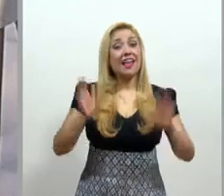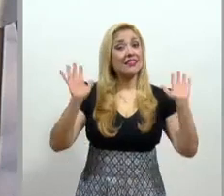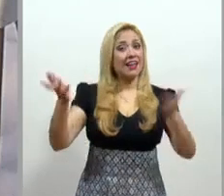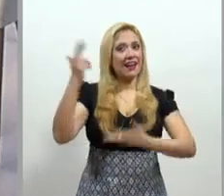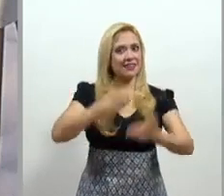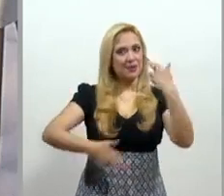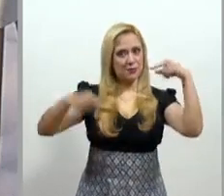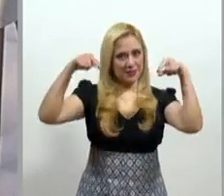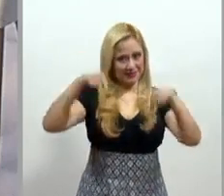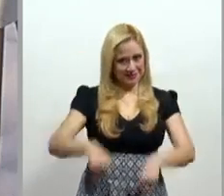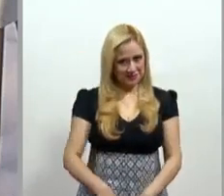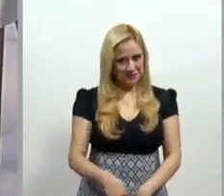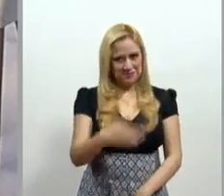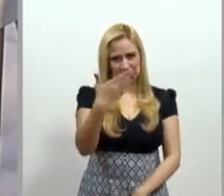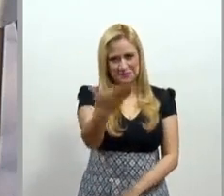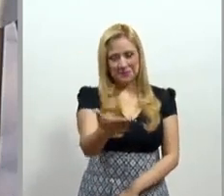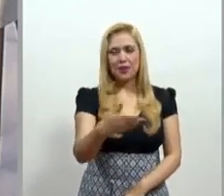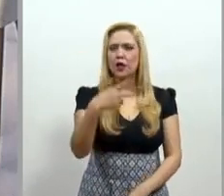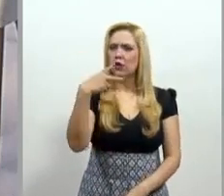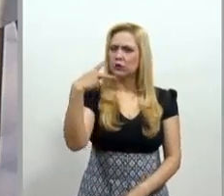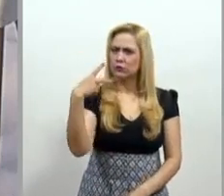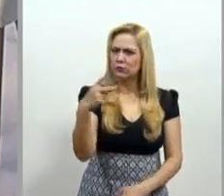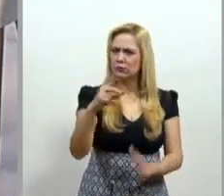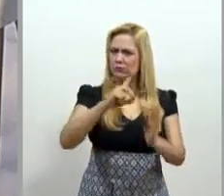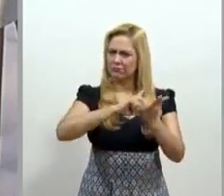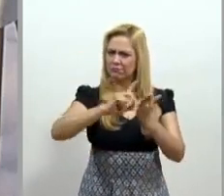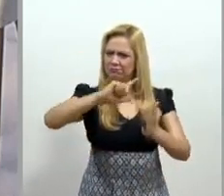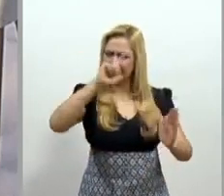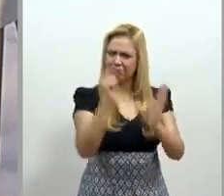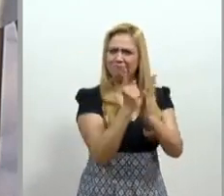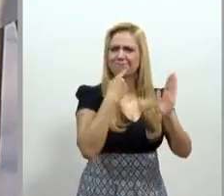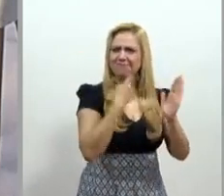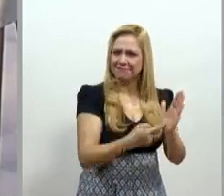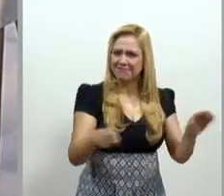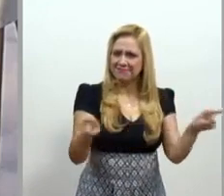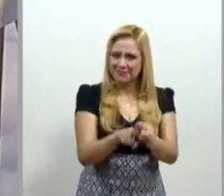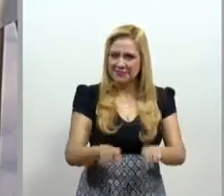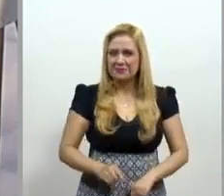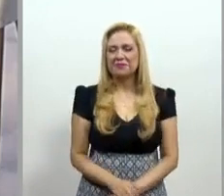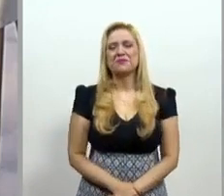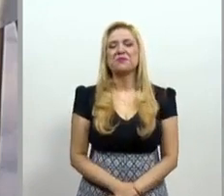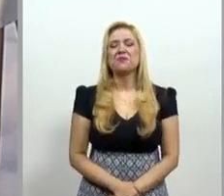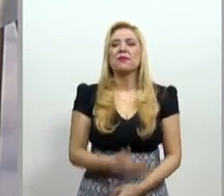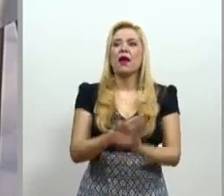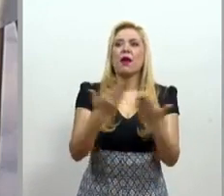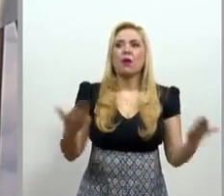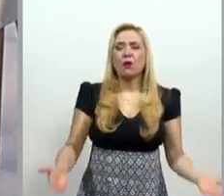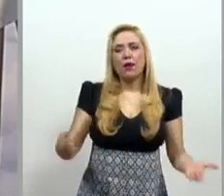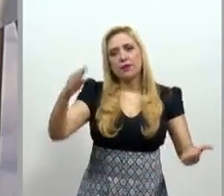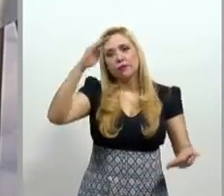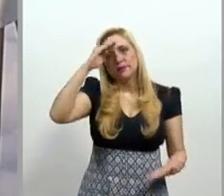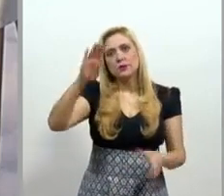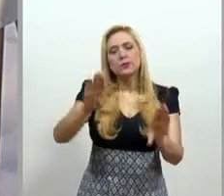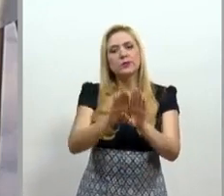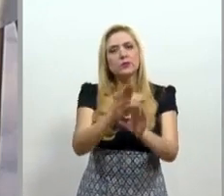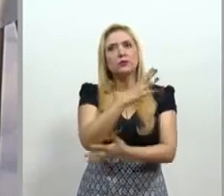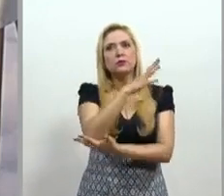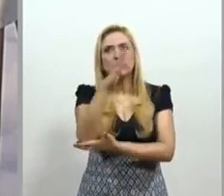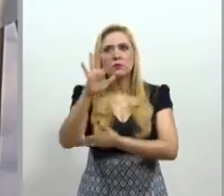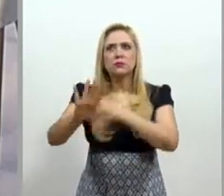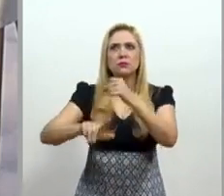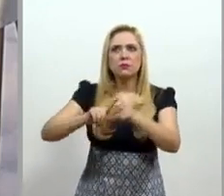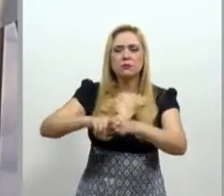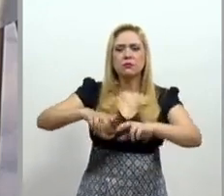Ya estamos de regreso en su programa Tus Derechos. Estamos platicando sobre el derecho al medio ambiente. David, en este último bloque me gustaría hablar sobre las